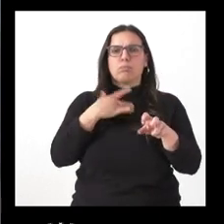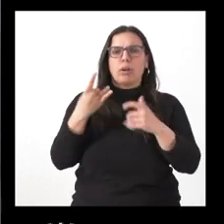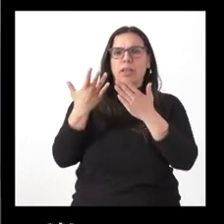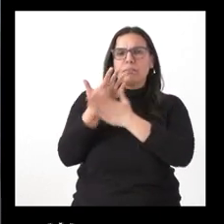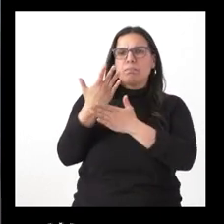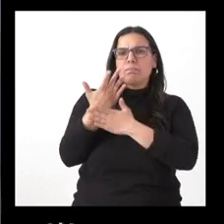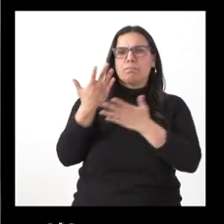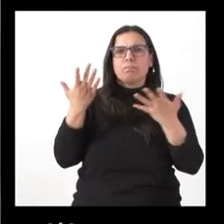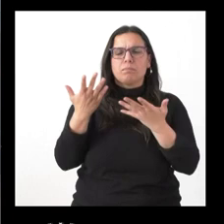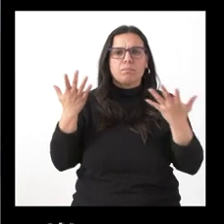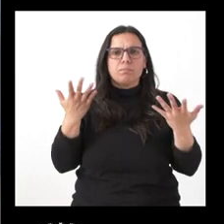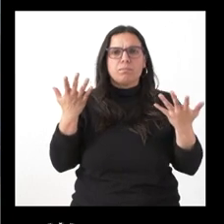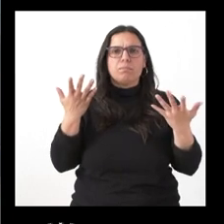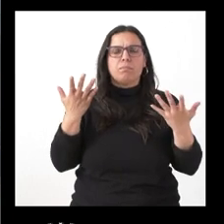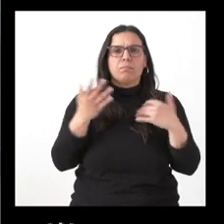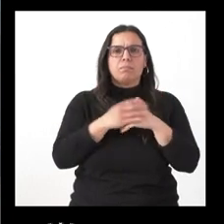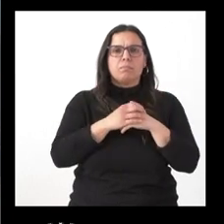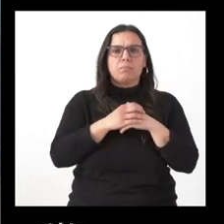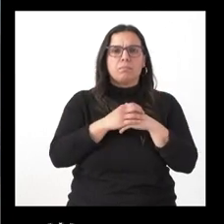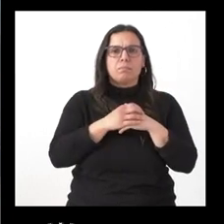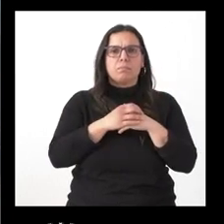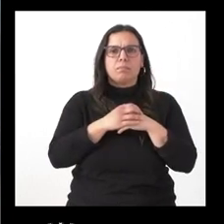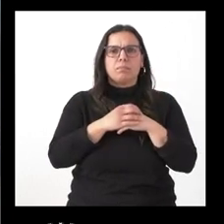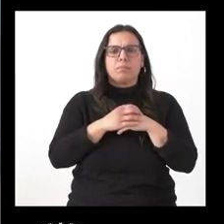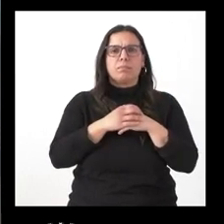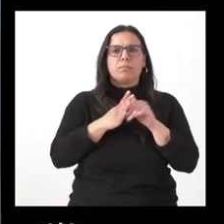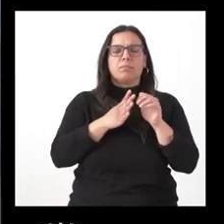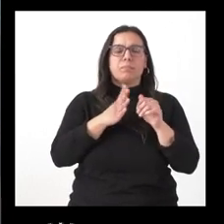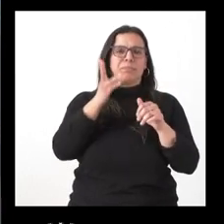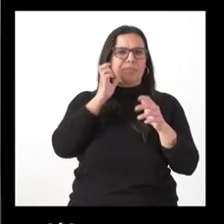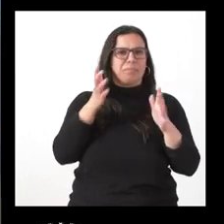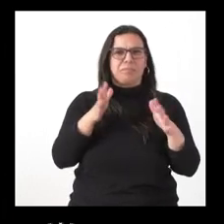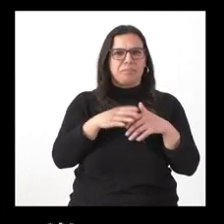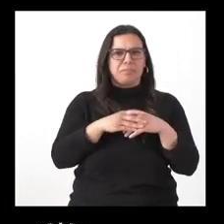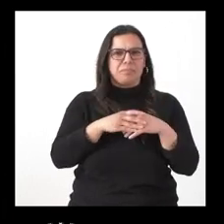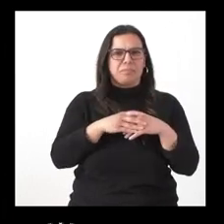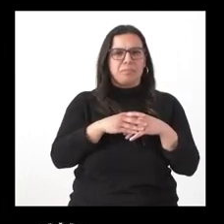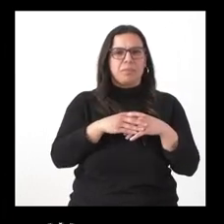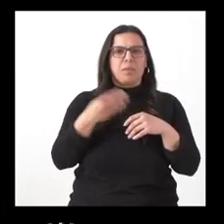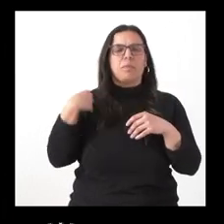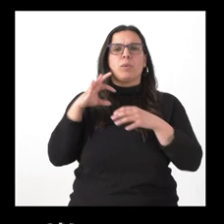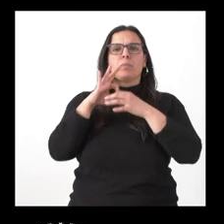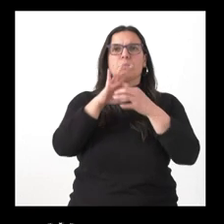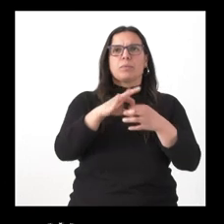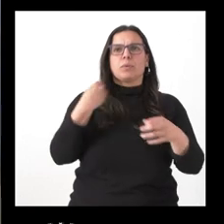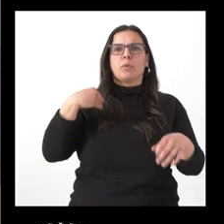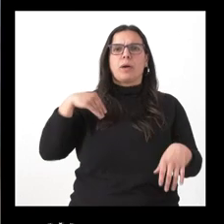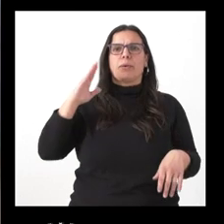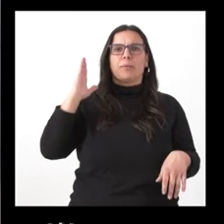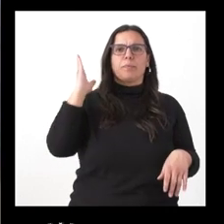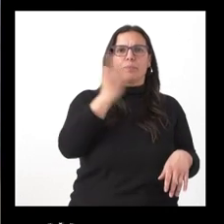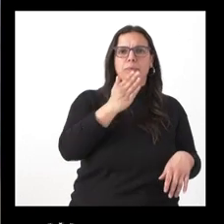exclusivamente sacados a los perjuicios económicos que pueden causar esos ataques sino a otros a otros motivos